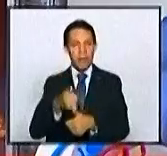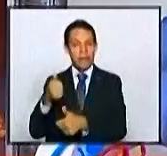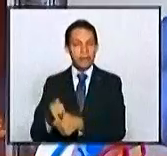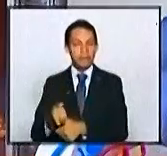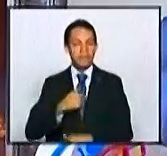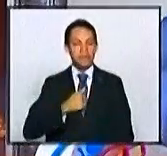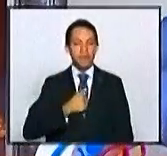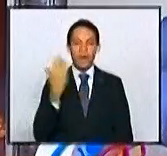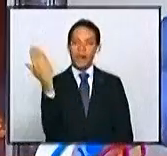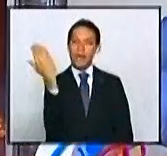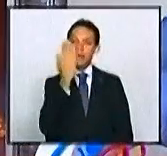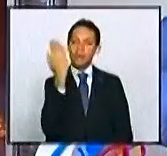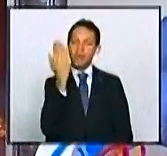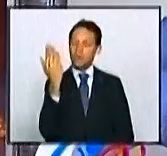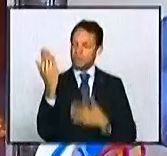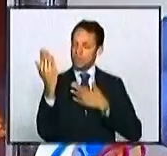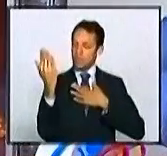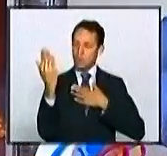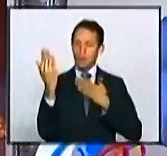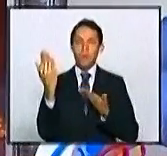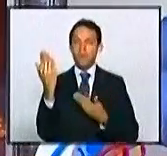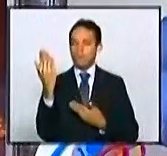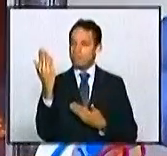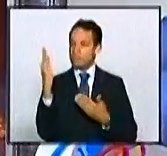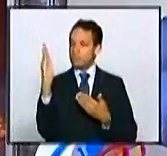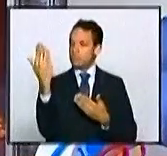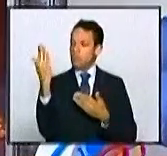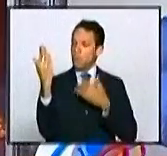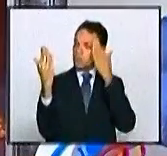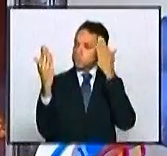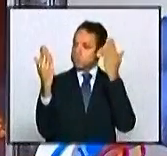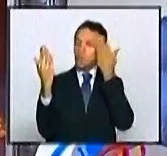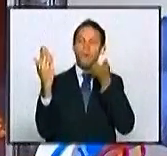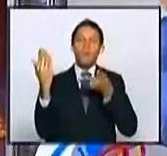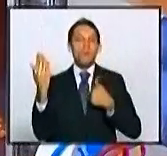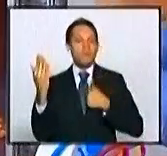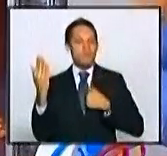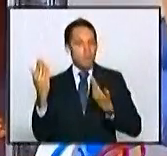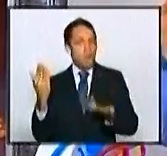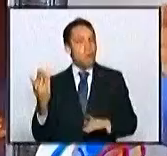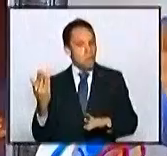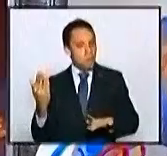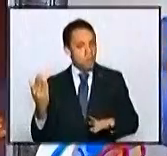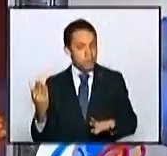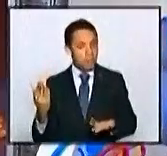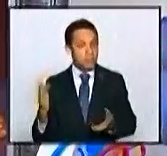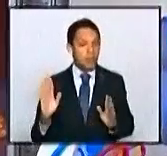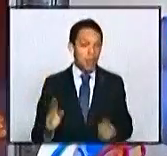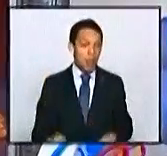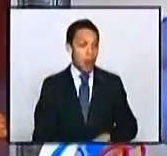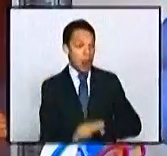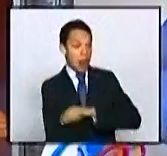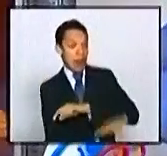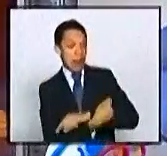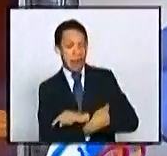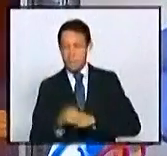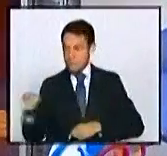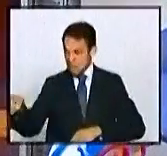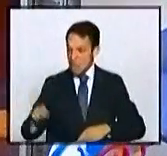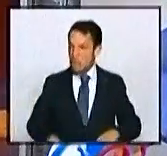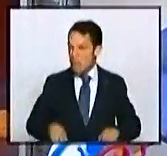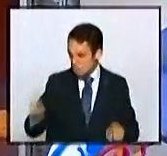espejo. ¿Y yo cómo soy? ¿Yo cómo reacciono? Entonces, porque ellos también están diciendo, no, es que mire él cómo